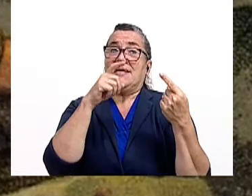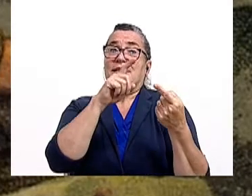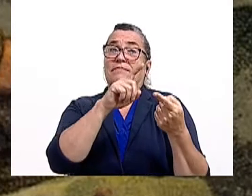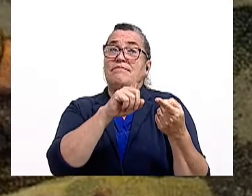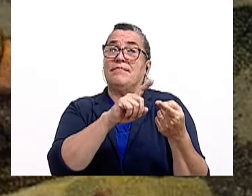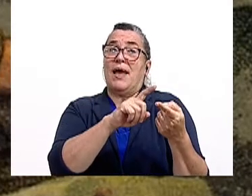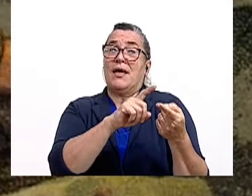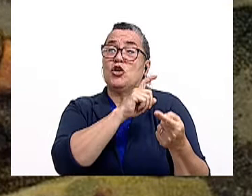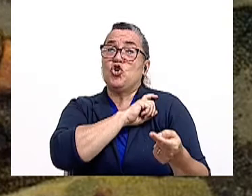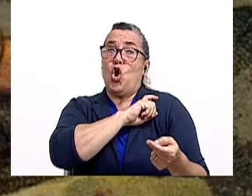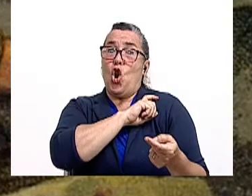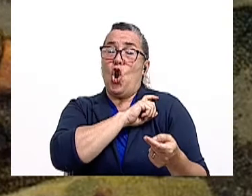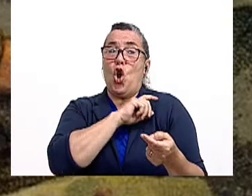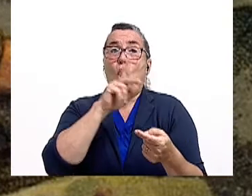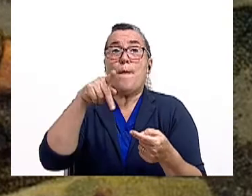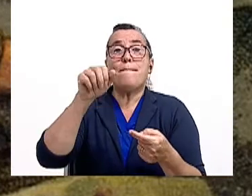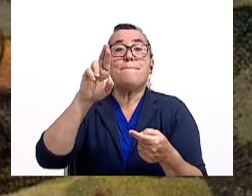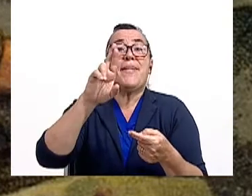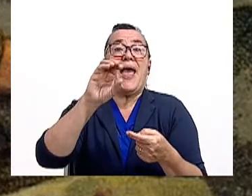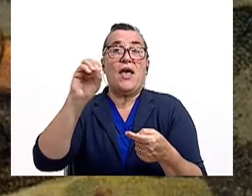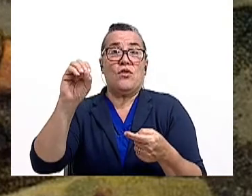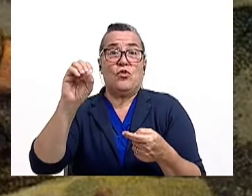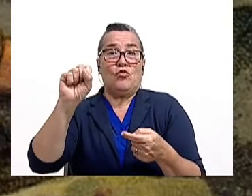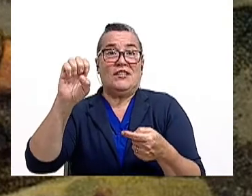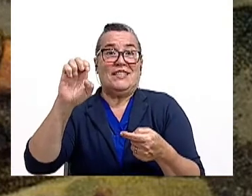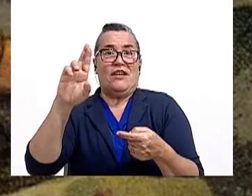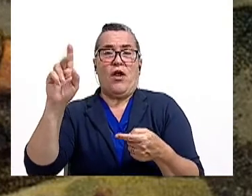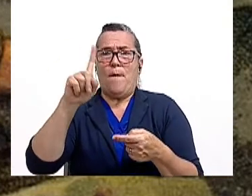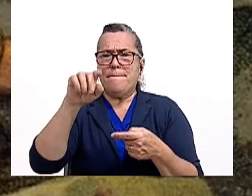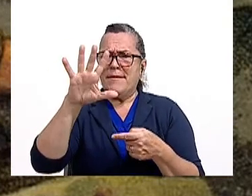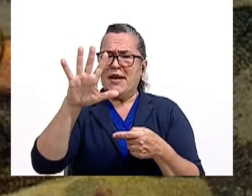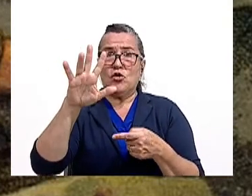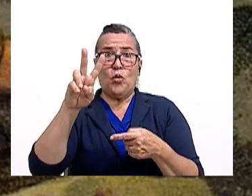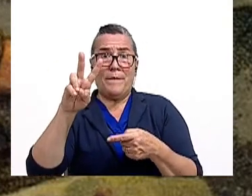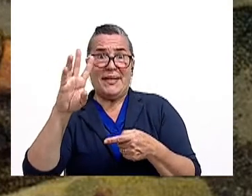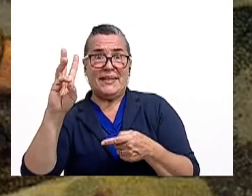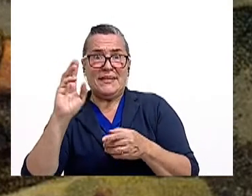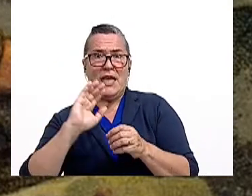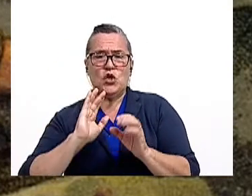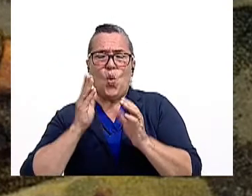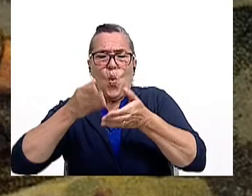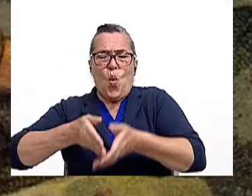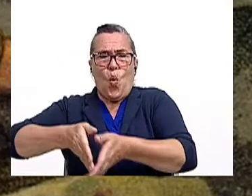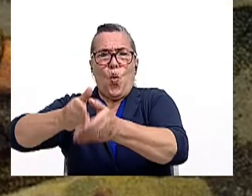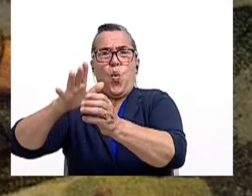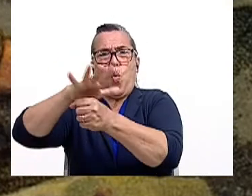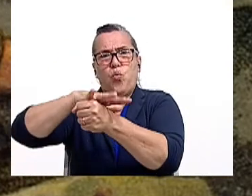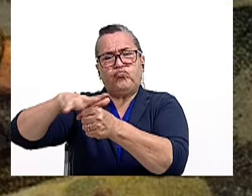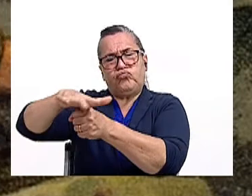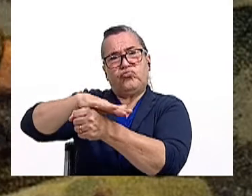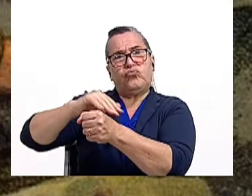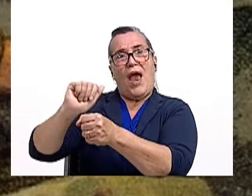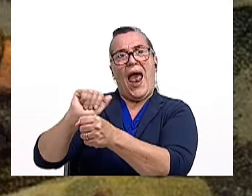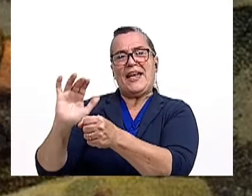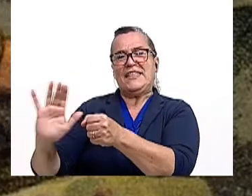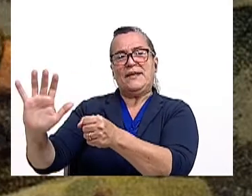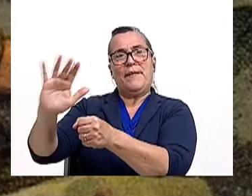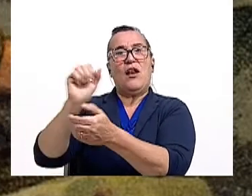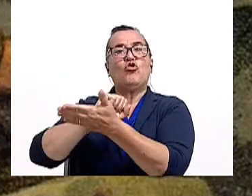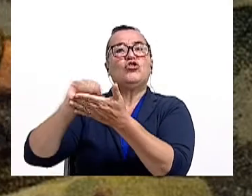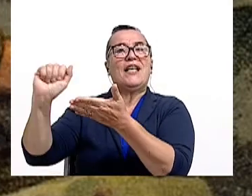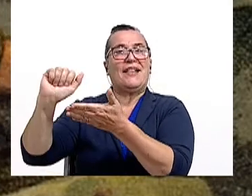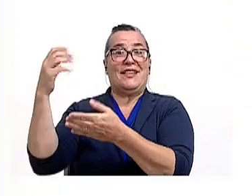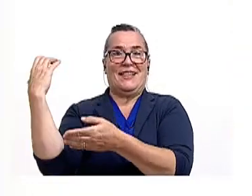Pedro Serrano, quien en 1526 naufragó en un islote del archipiélago de San Andrés, en